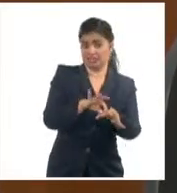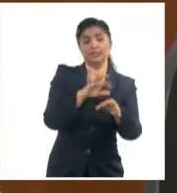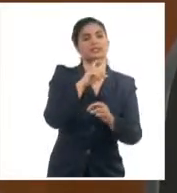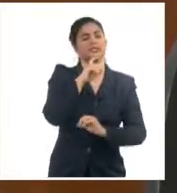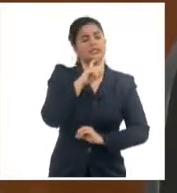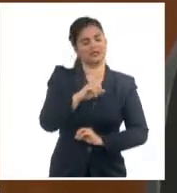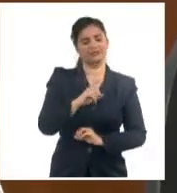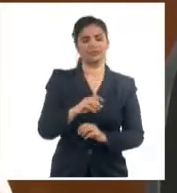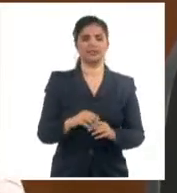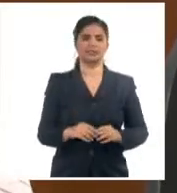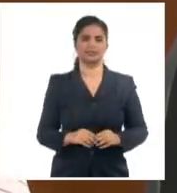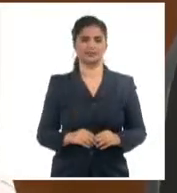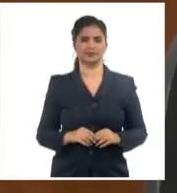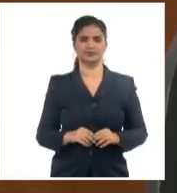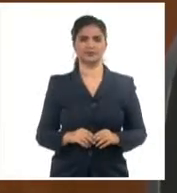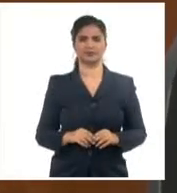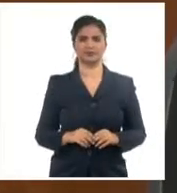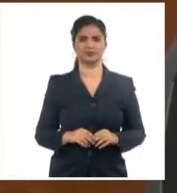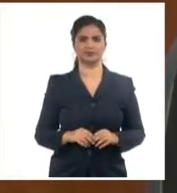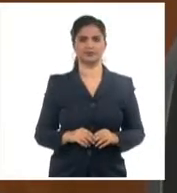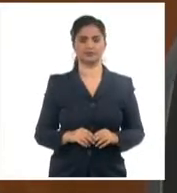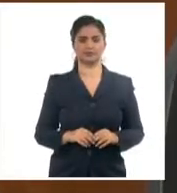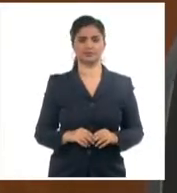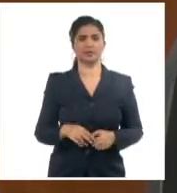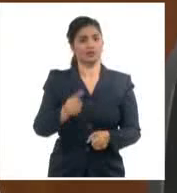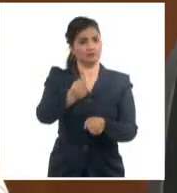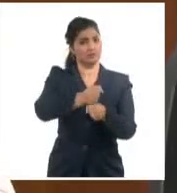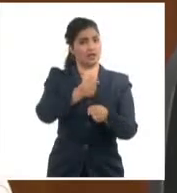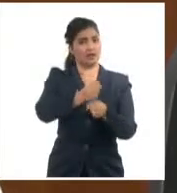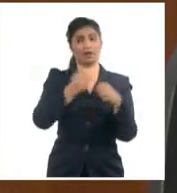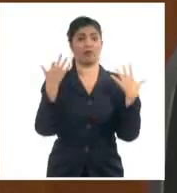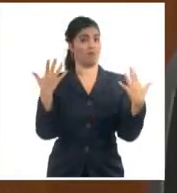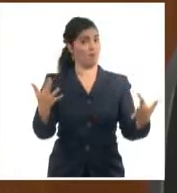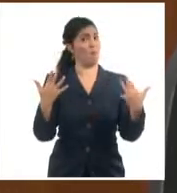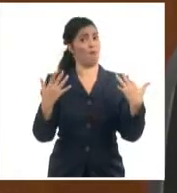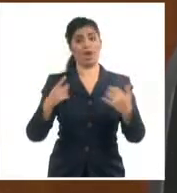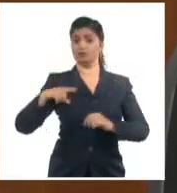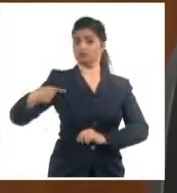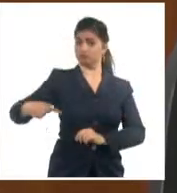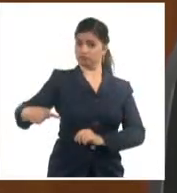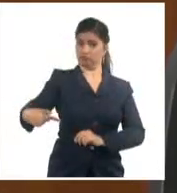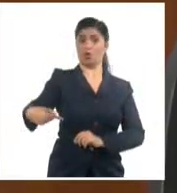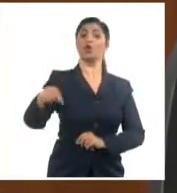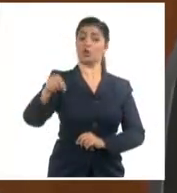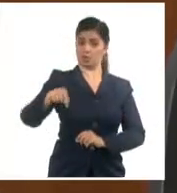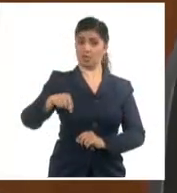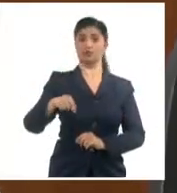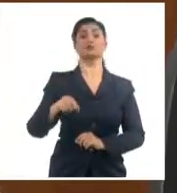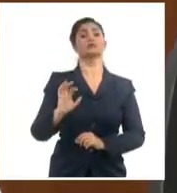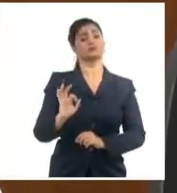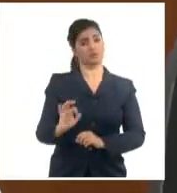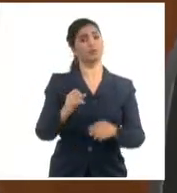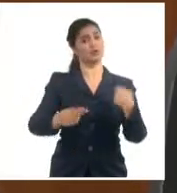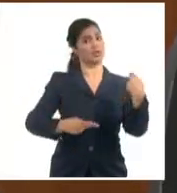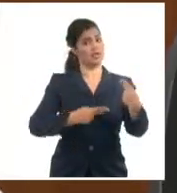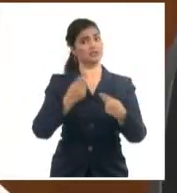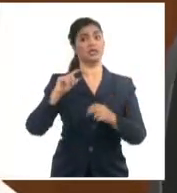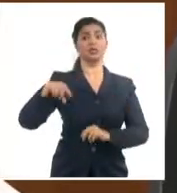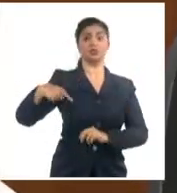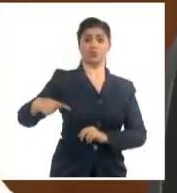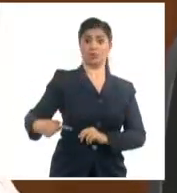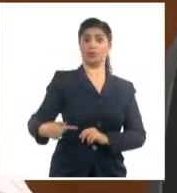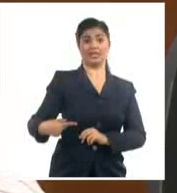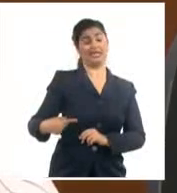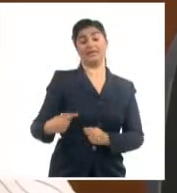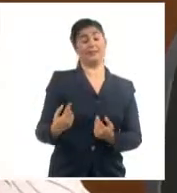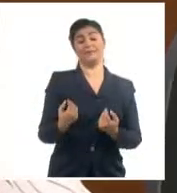El corte manual. Y esta caña no la podemos perder. Y ese corte manual hoy lo tenemos bien enredado porque no tenemos